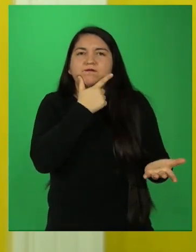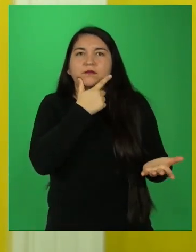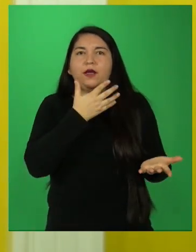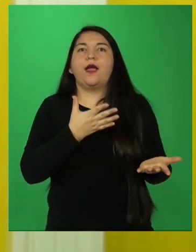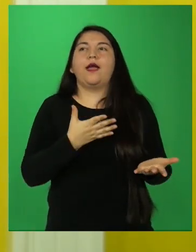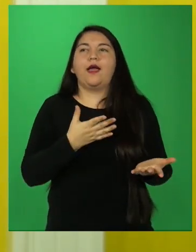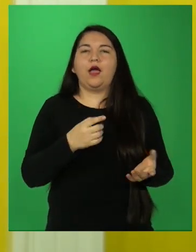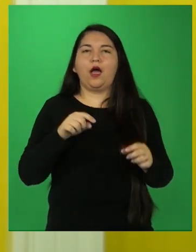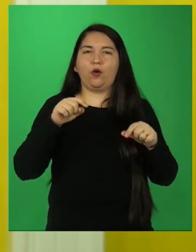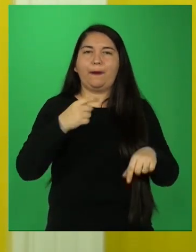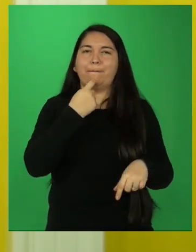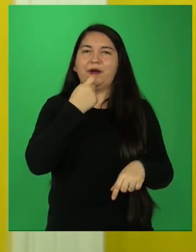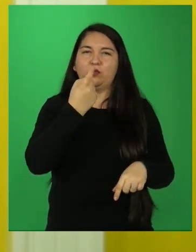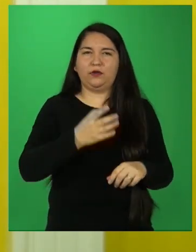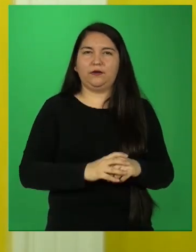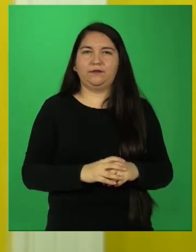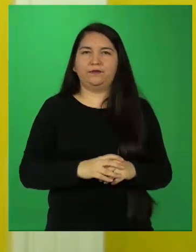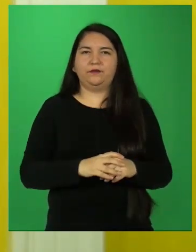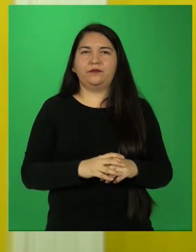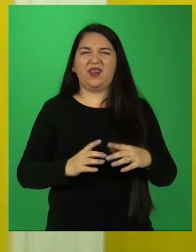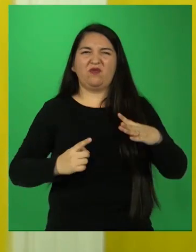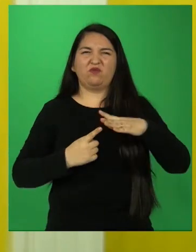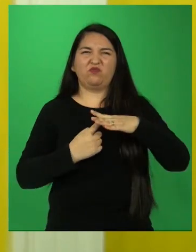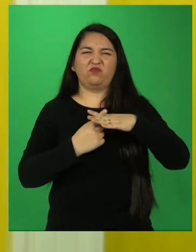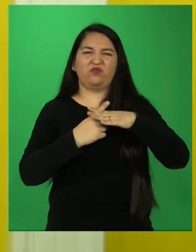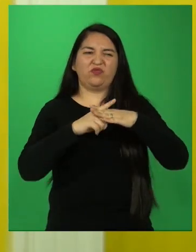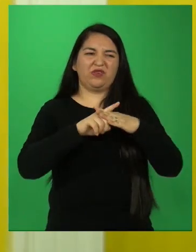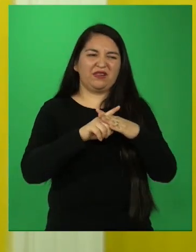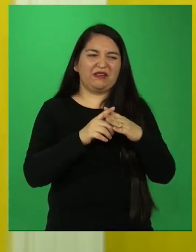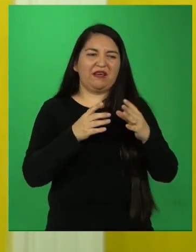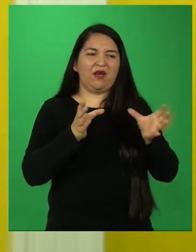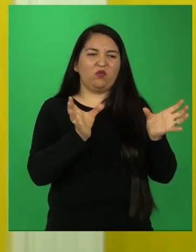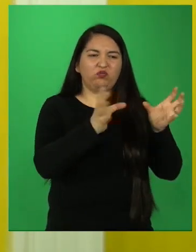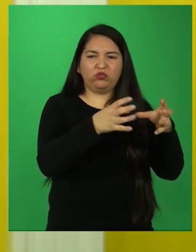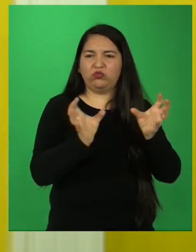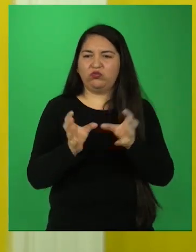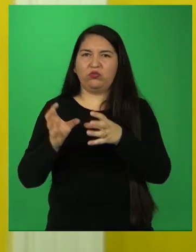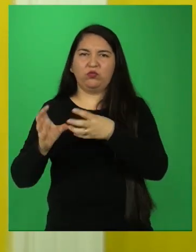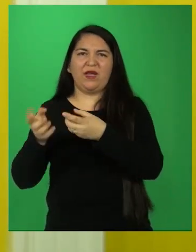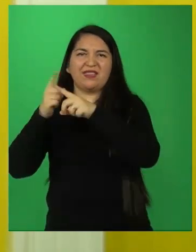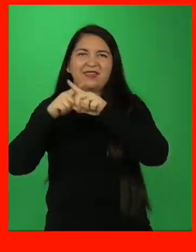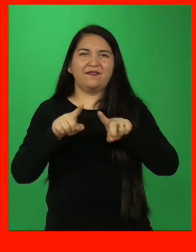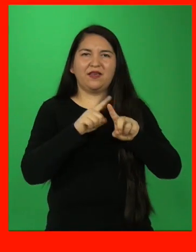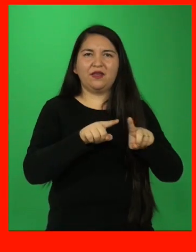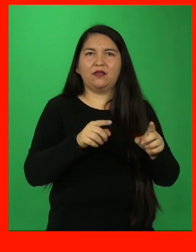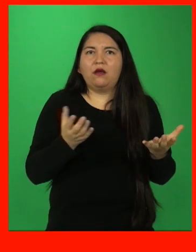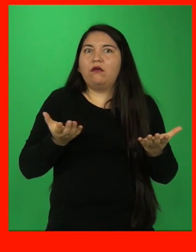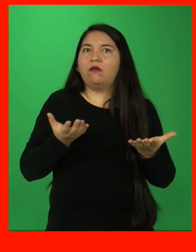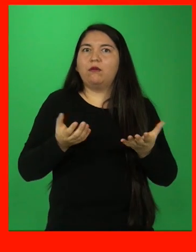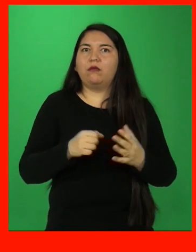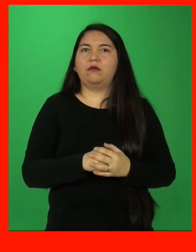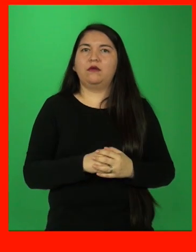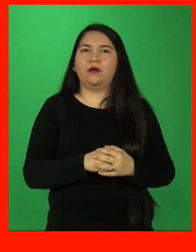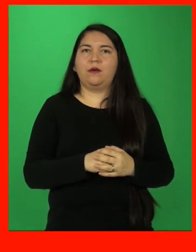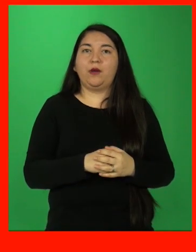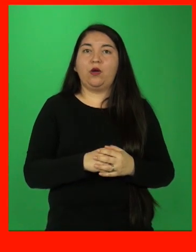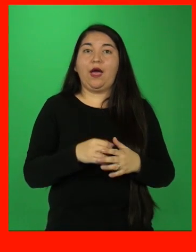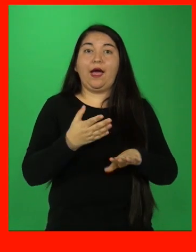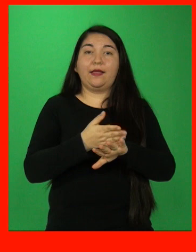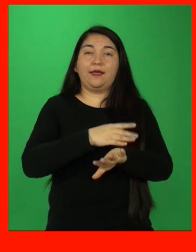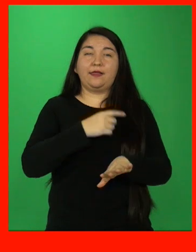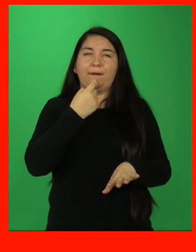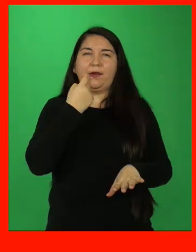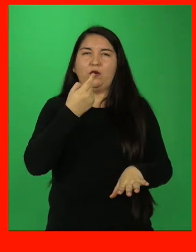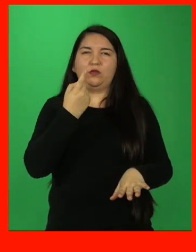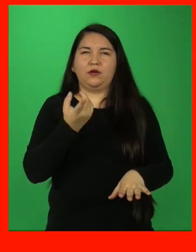yo puse esta pregunta: ¿cómo se originaron tantas especies distintas? Pero uno, para preguntarse eso, igual tiene que tener un poco